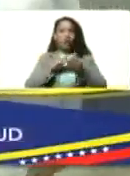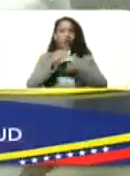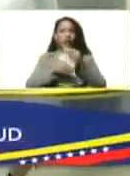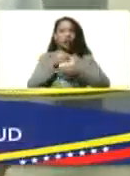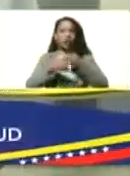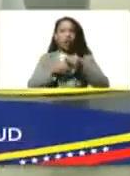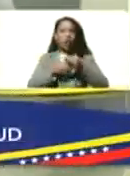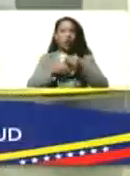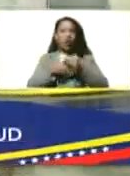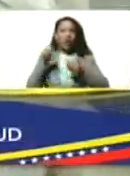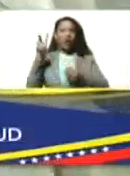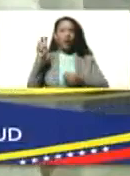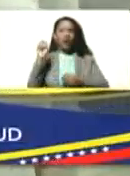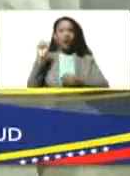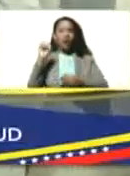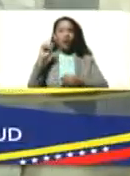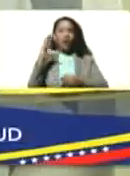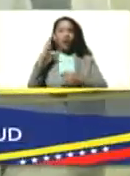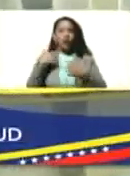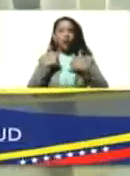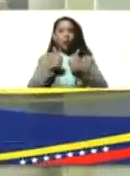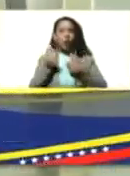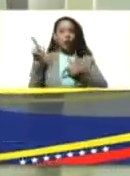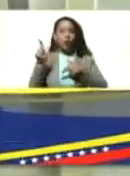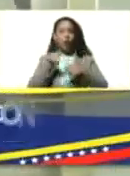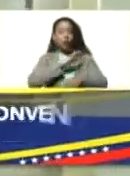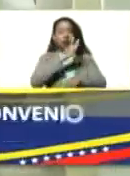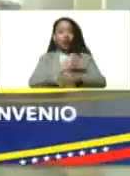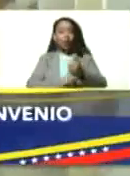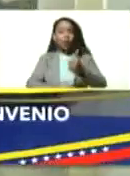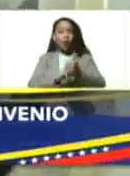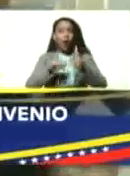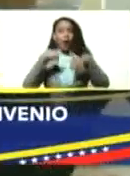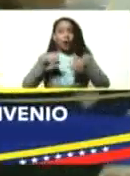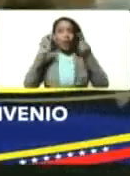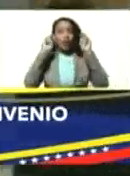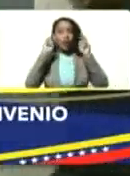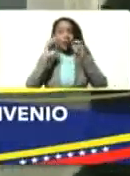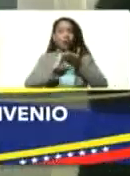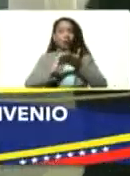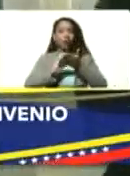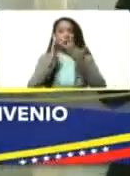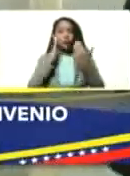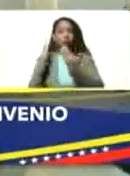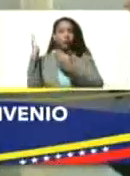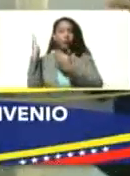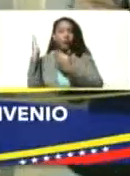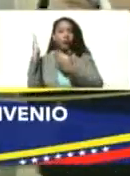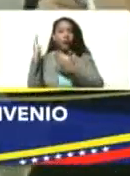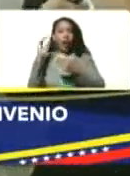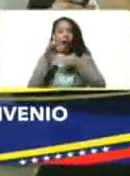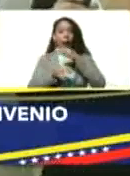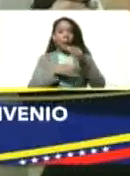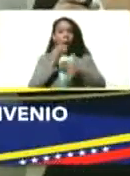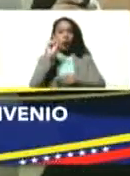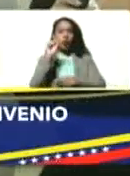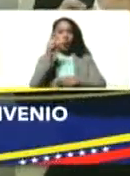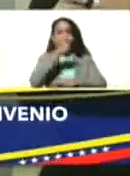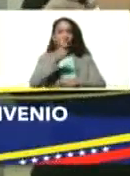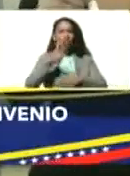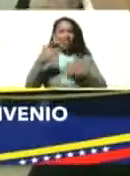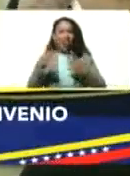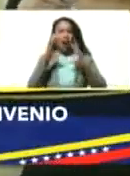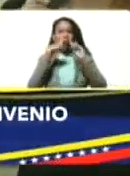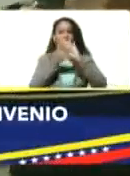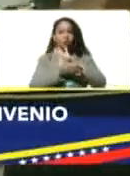de Bensalud, que también es una fortaleza. Esta es la área de unidad de recuperación. Bensalud, explícalo un poquito para que la gente sepa de qué estás